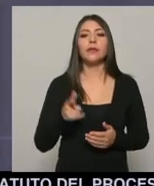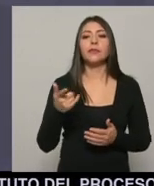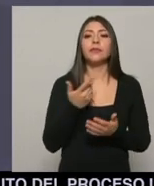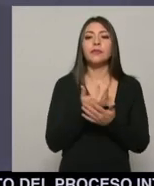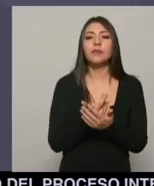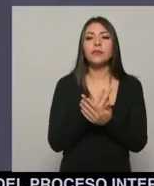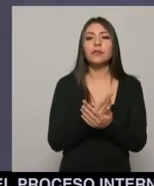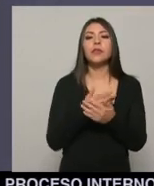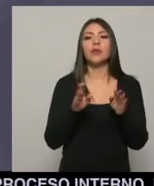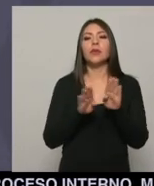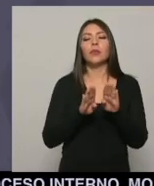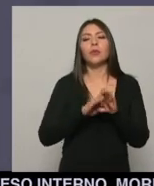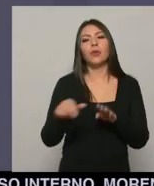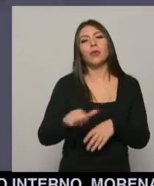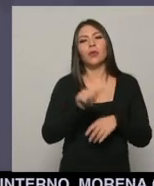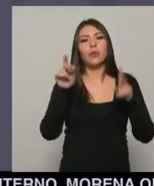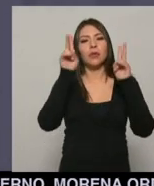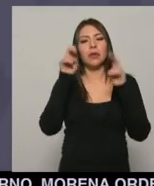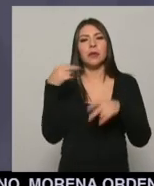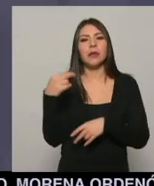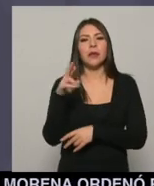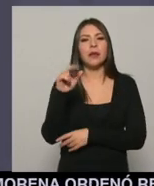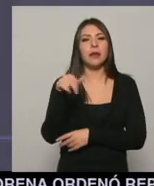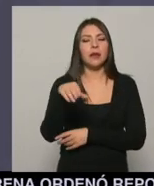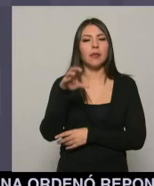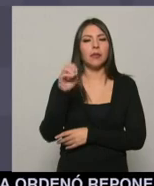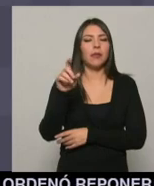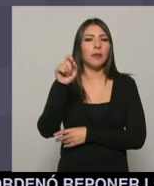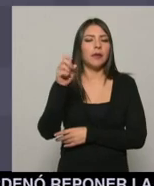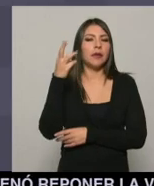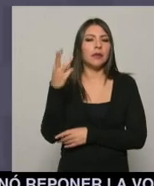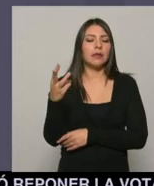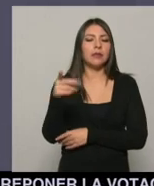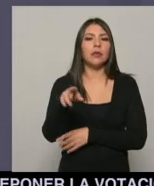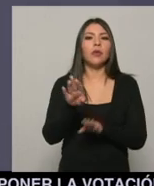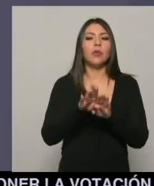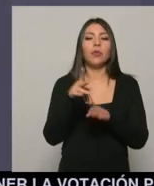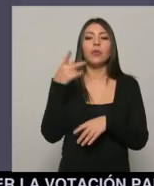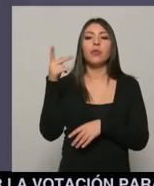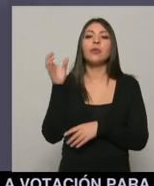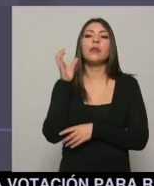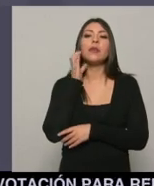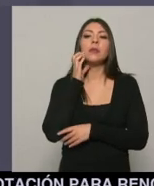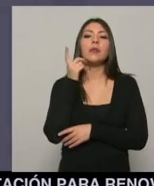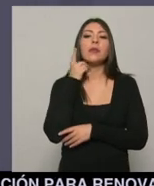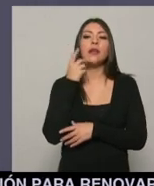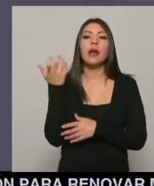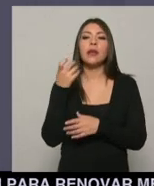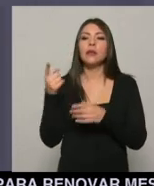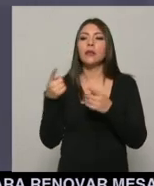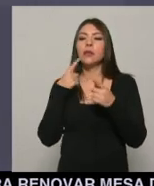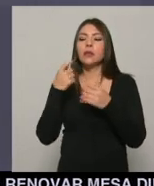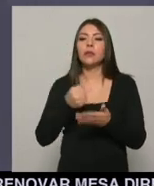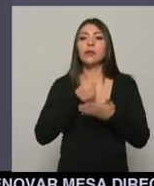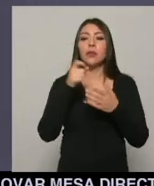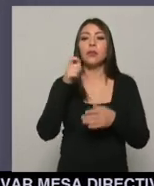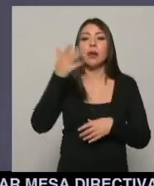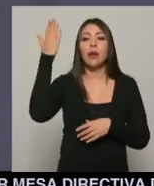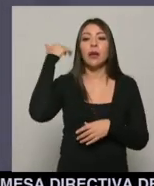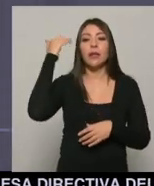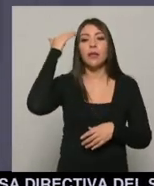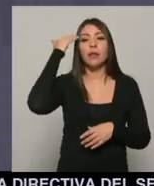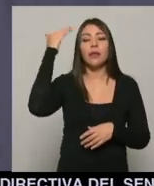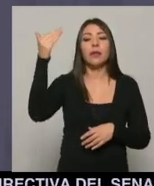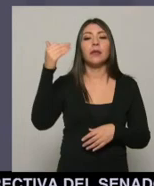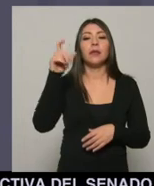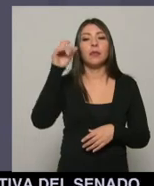de ramo 23, que se distribuía incluso por la vía del Congreso con los diputados. En todo el sexenio de Calderón se llegó a